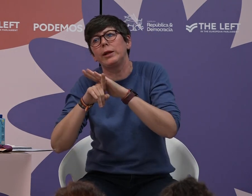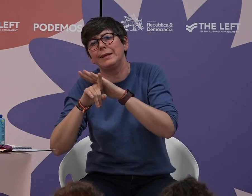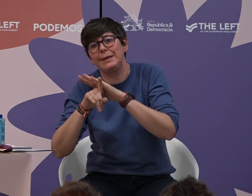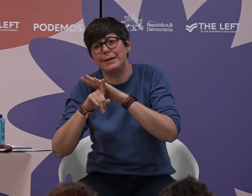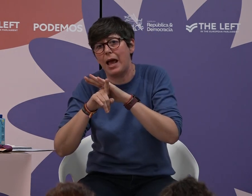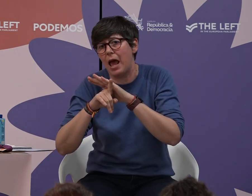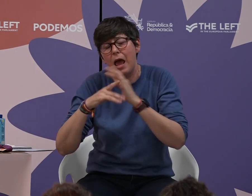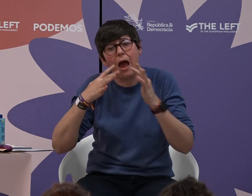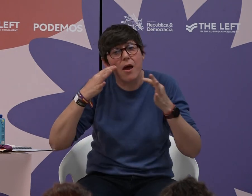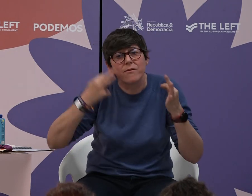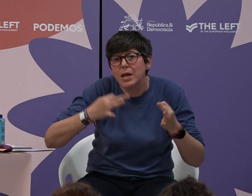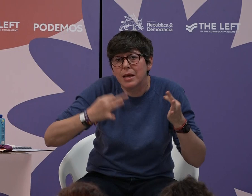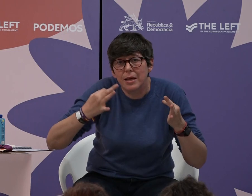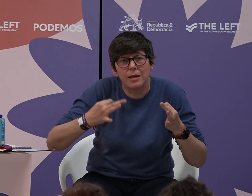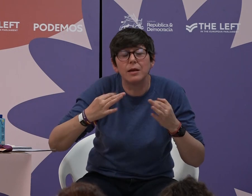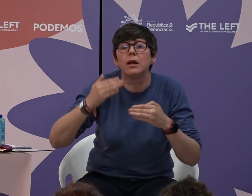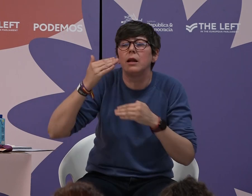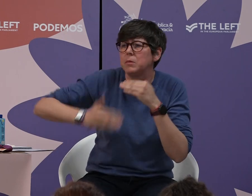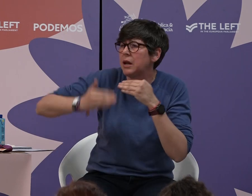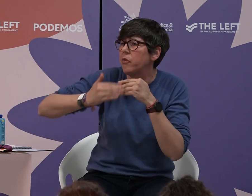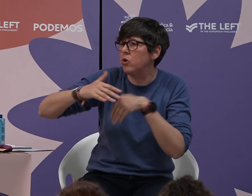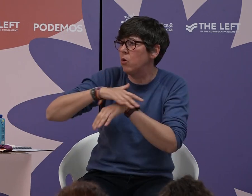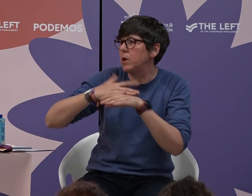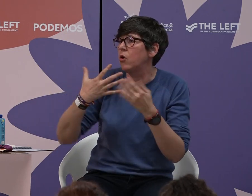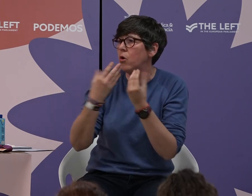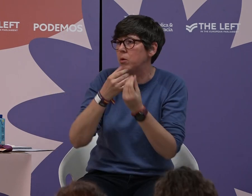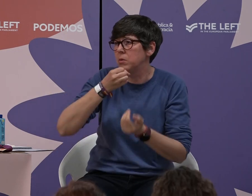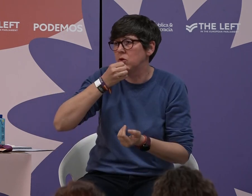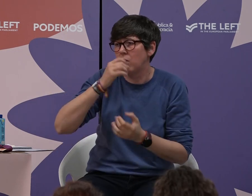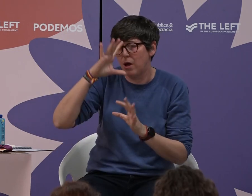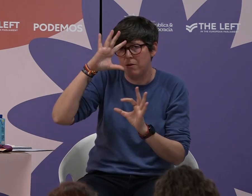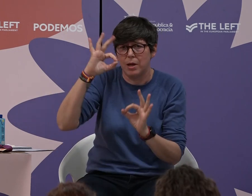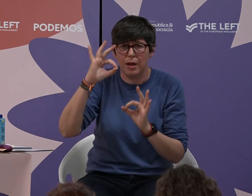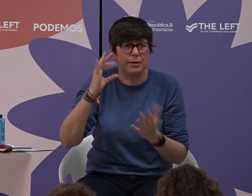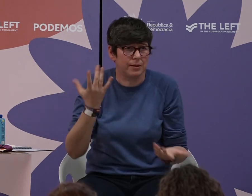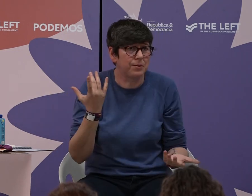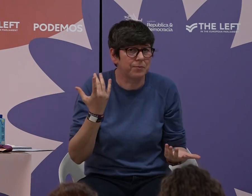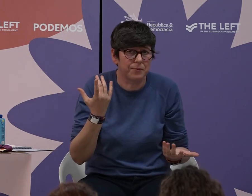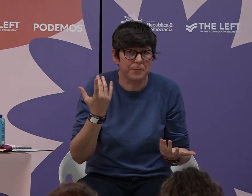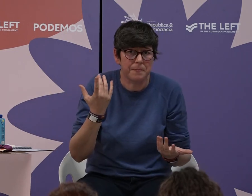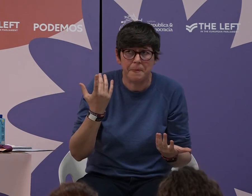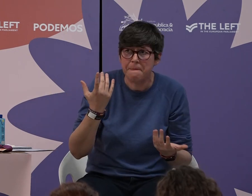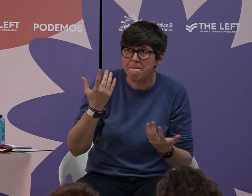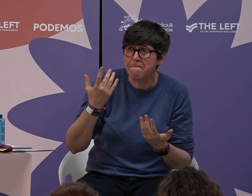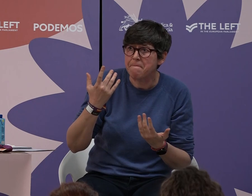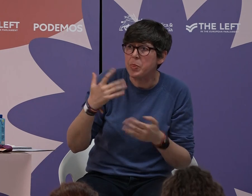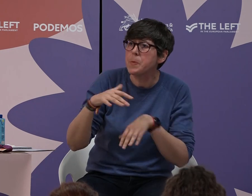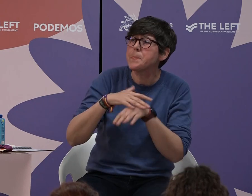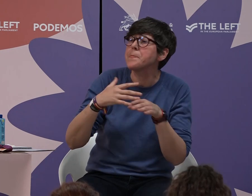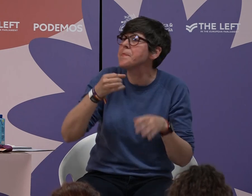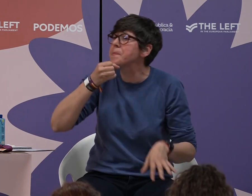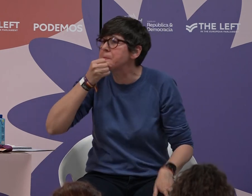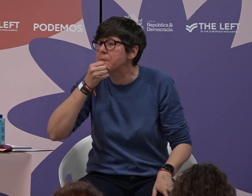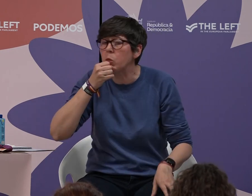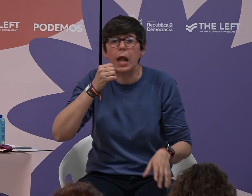un poco que se que ya digamos que es un gobierno progresista Pero hay muchas limitaciones de gobernar con el peso y eso